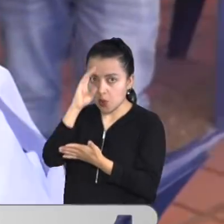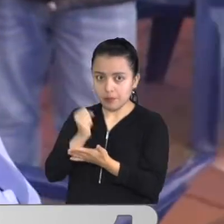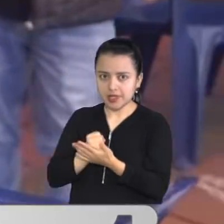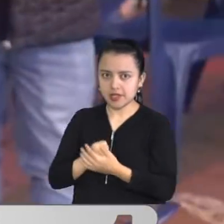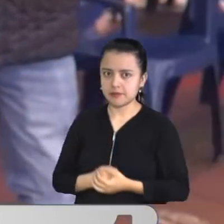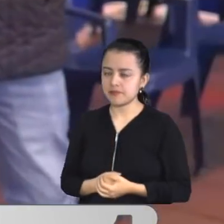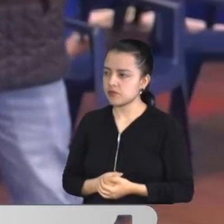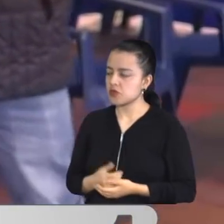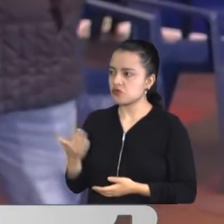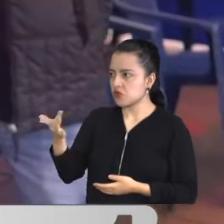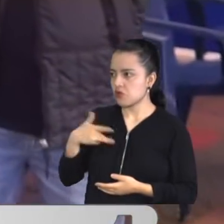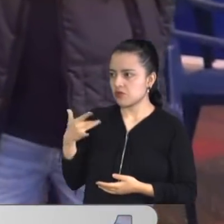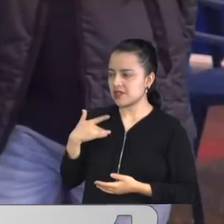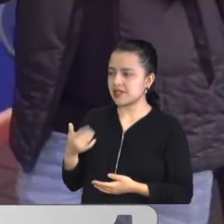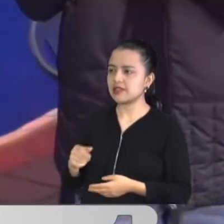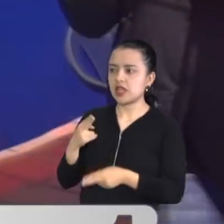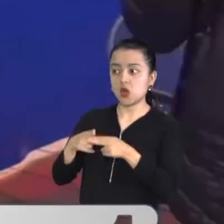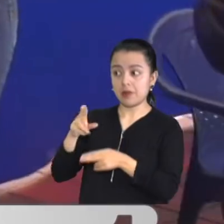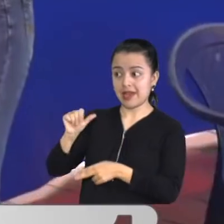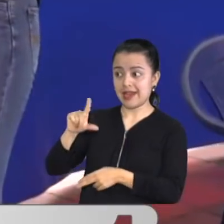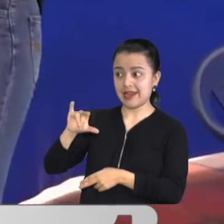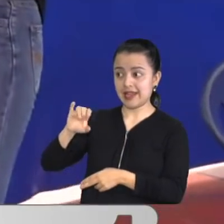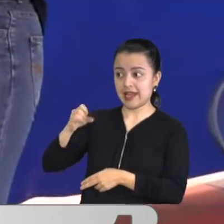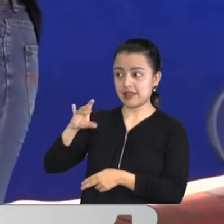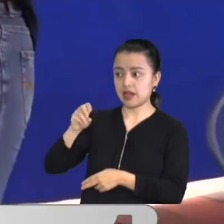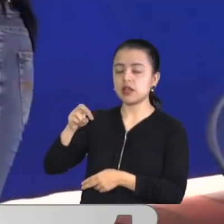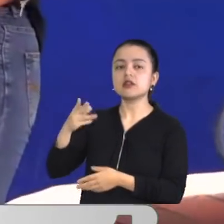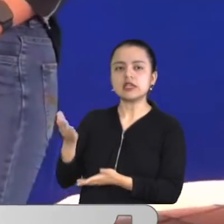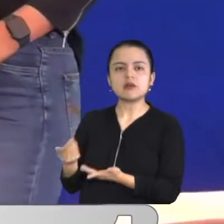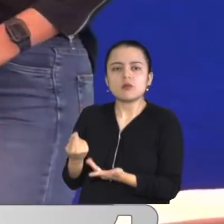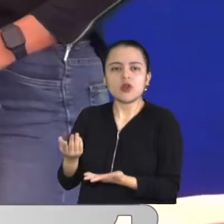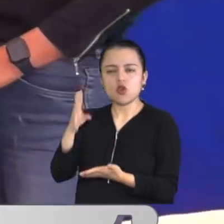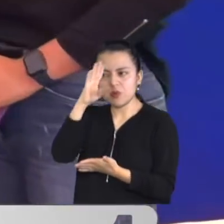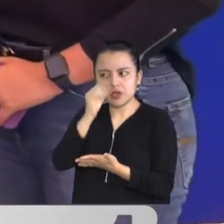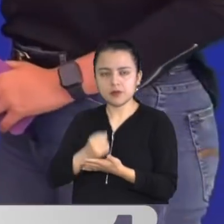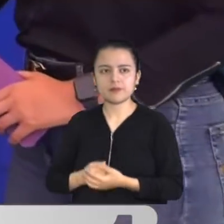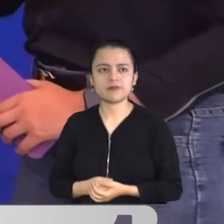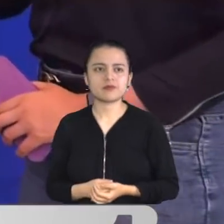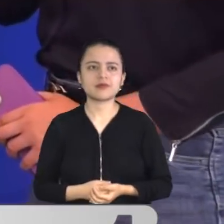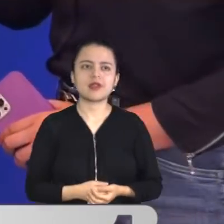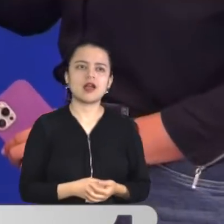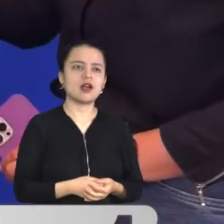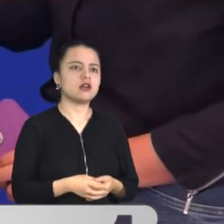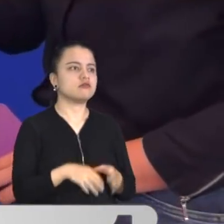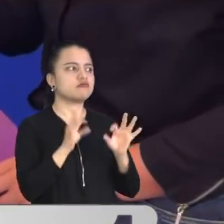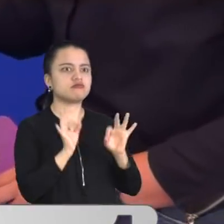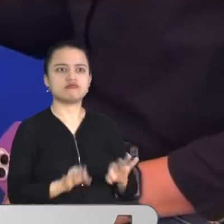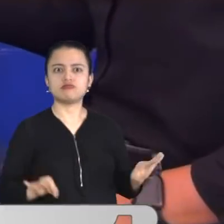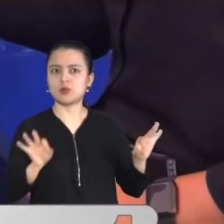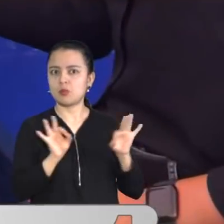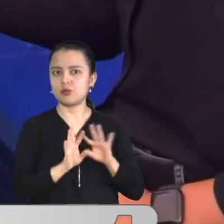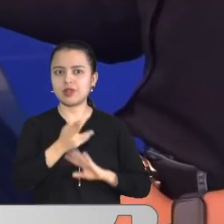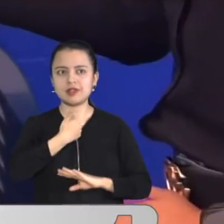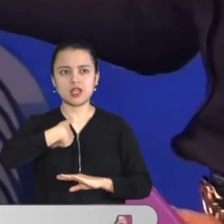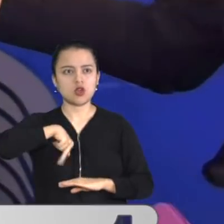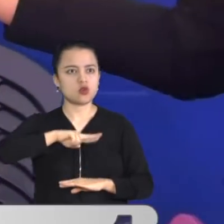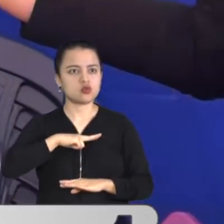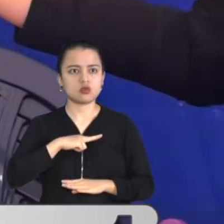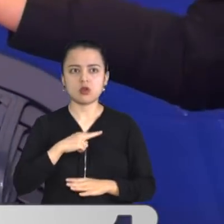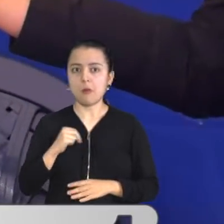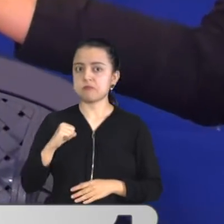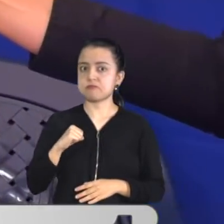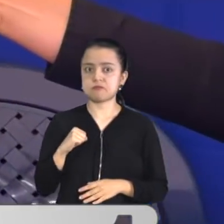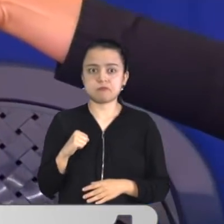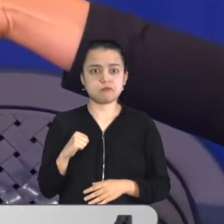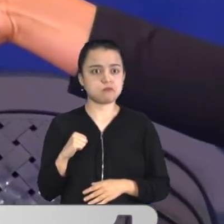toma, Alejandra, y cómo toman esto de los puntos de vacunación habilitados para ustedes? Ay, muy importante, de verdad. Para nosotros que no tenemos EPS, se nos ha